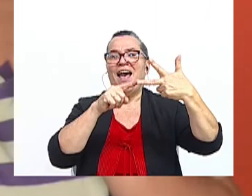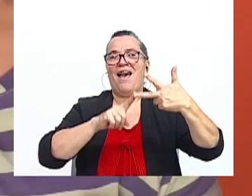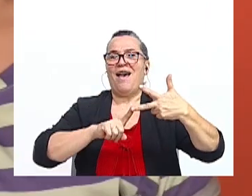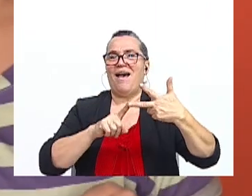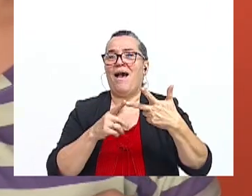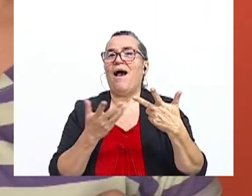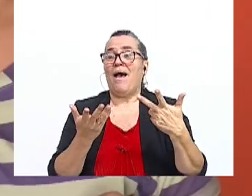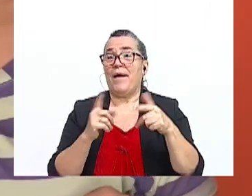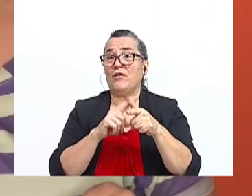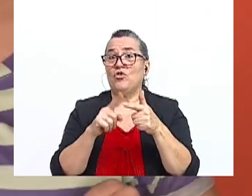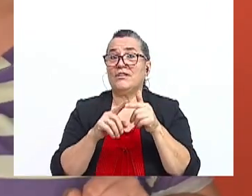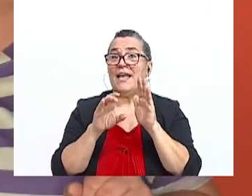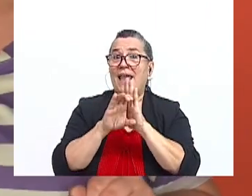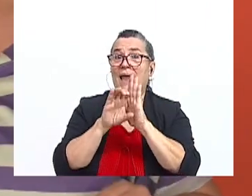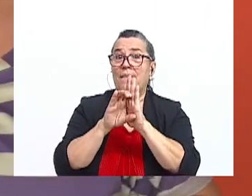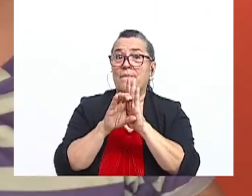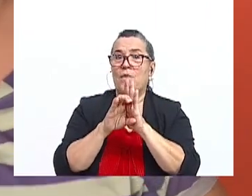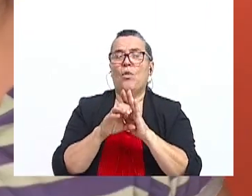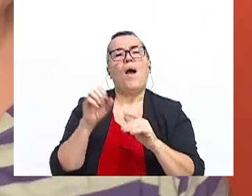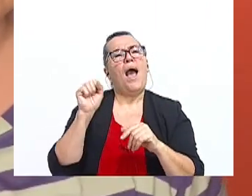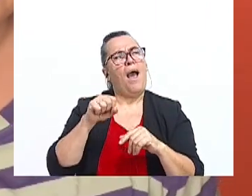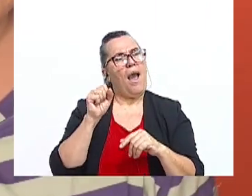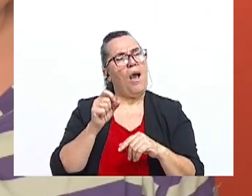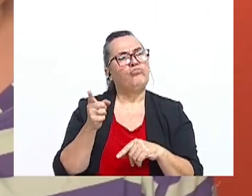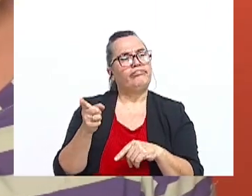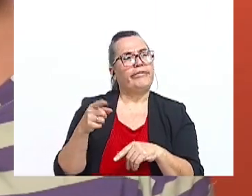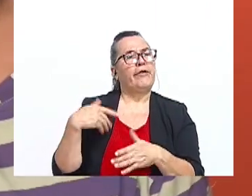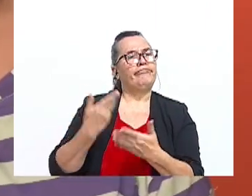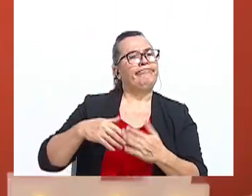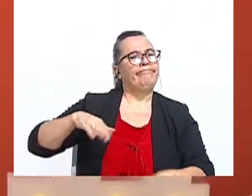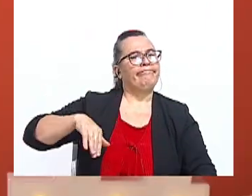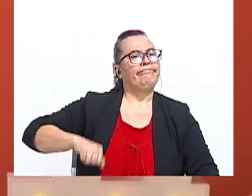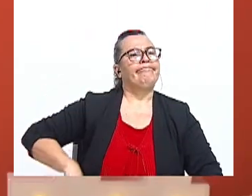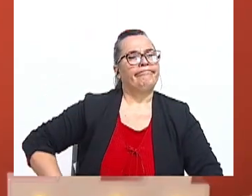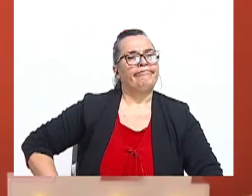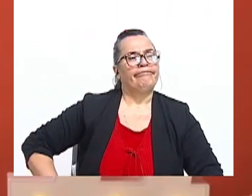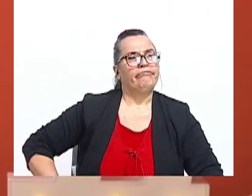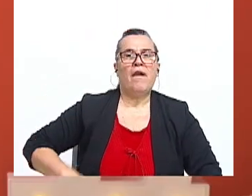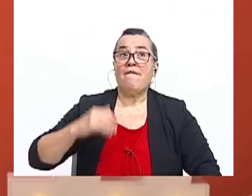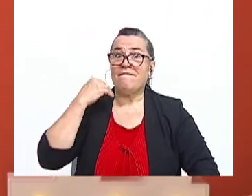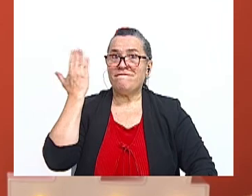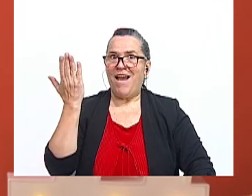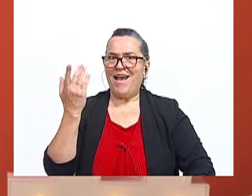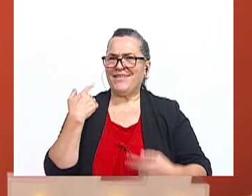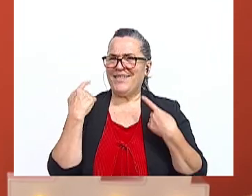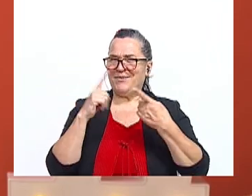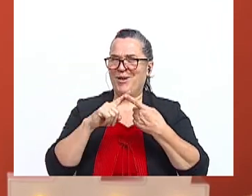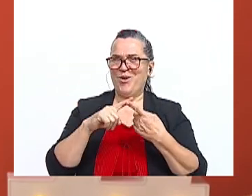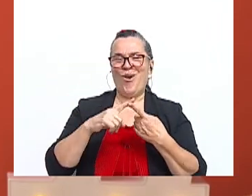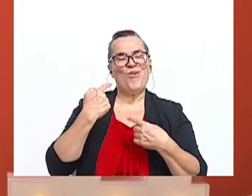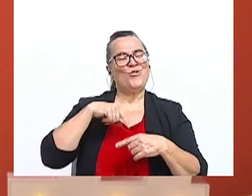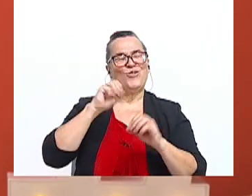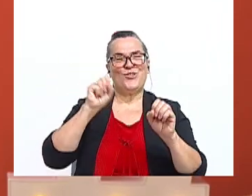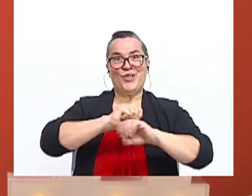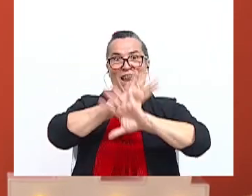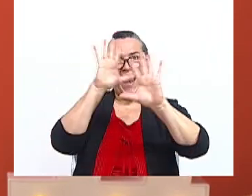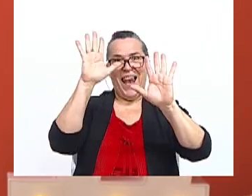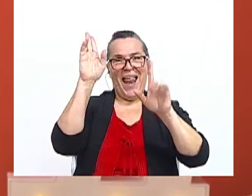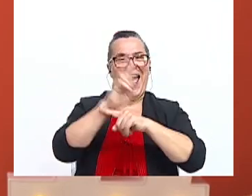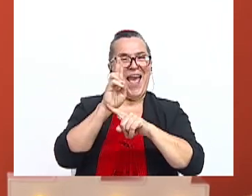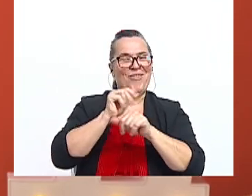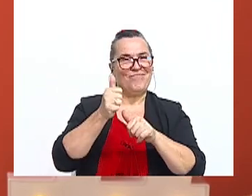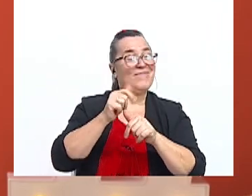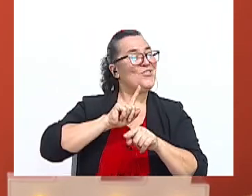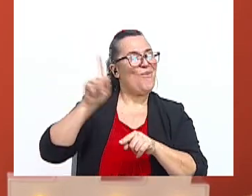Por ejemplo, ajá, con que llegando tarde. Qué fácil se vuelve el español cuando tenemos claro cómo se usa. Yo